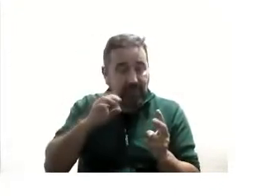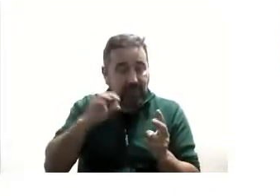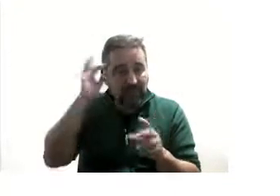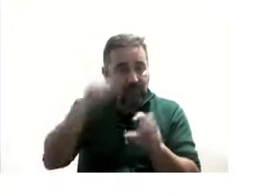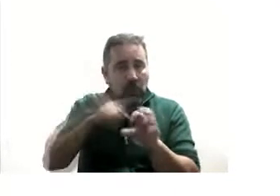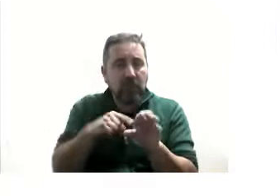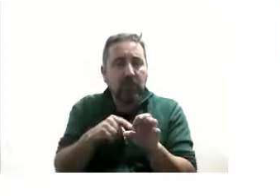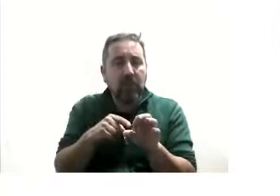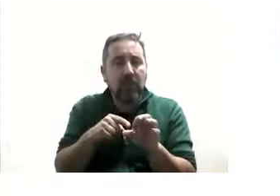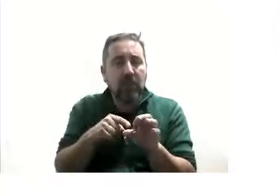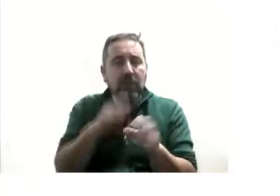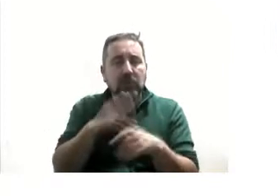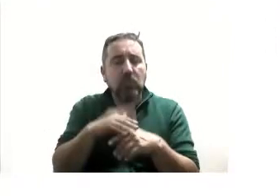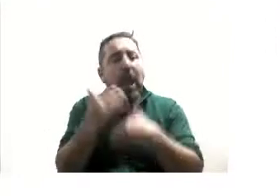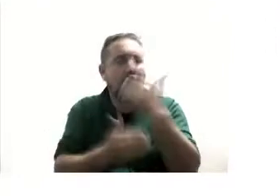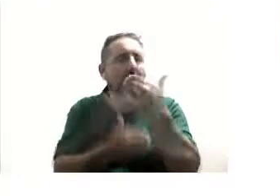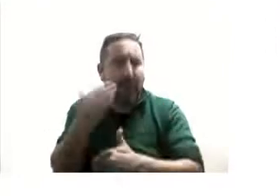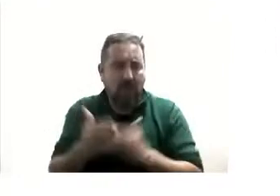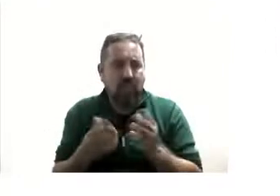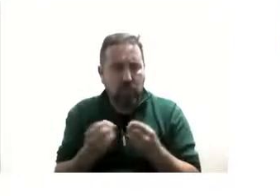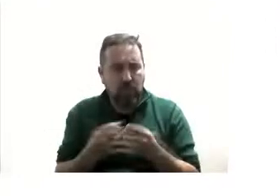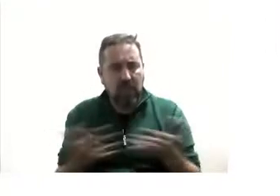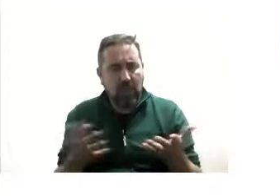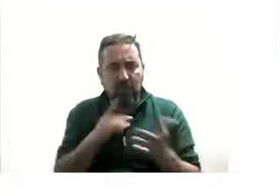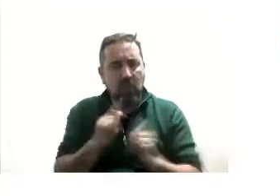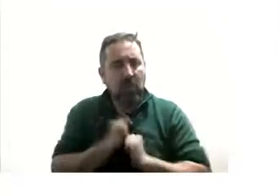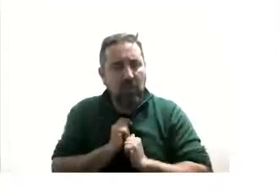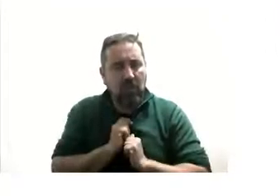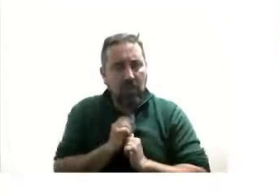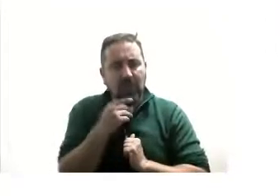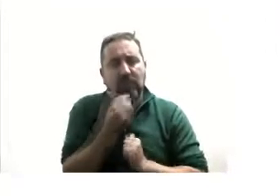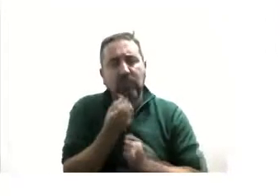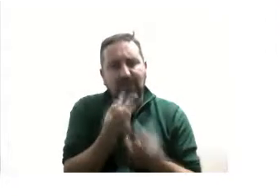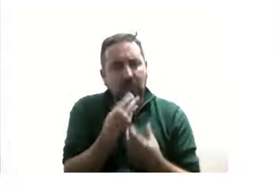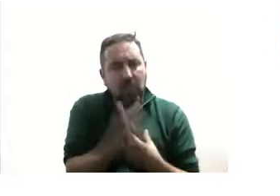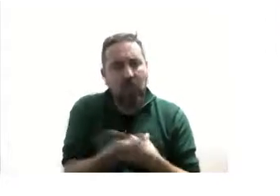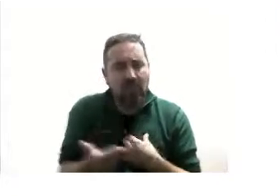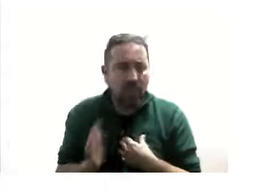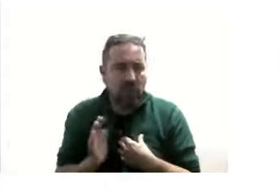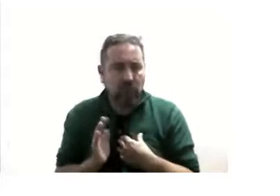un gran avance, porque nos aporta valiosa información